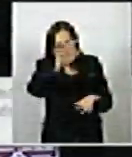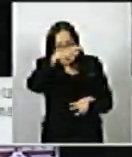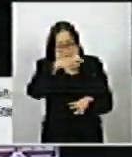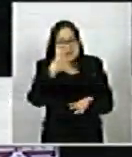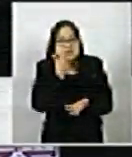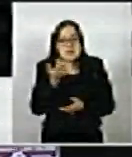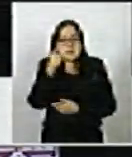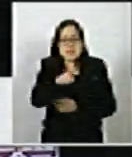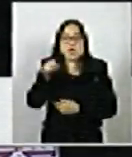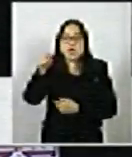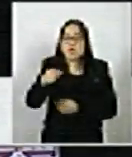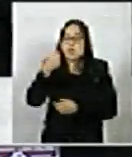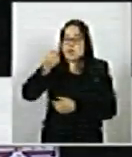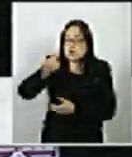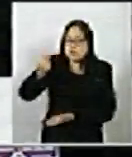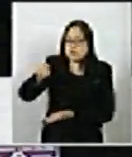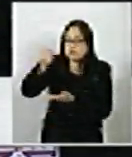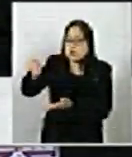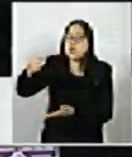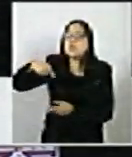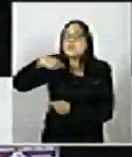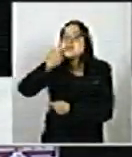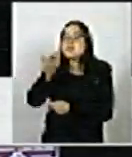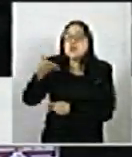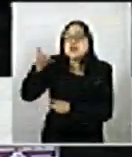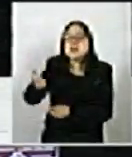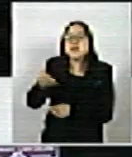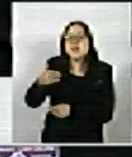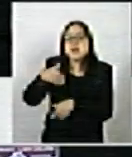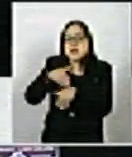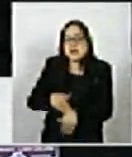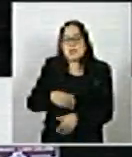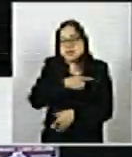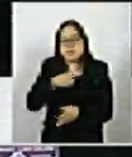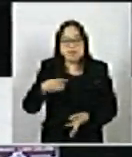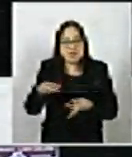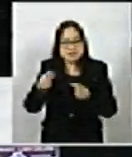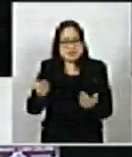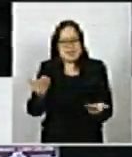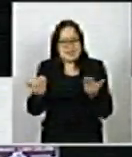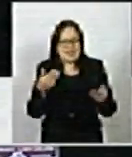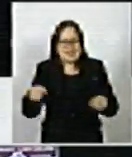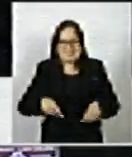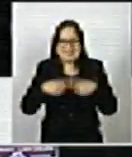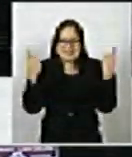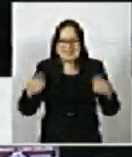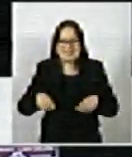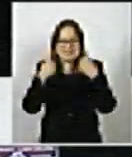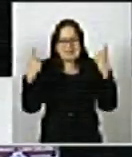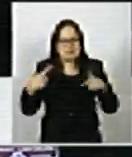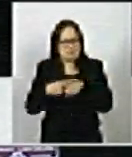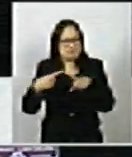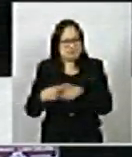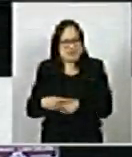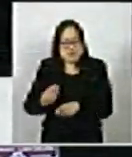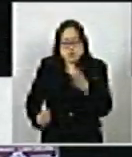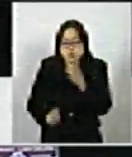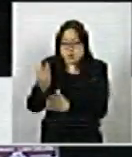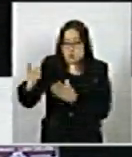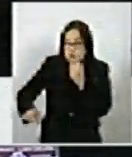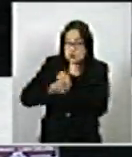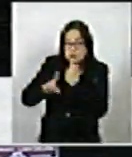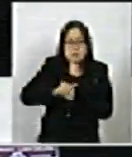mandar y los 100 en respuesta del otro lado que él está obligado a gastar este no es un problema novedoso